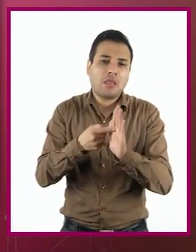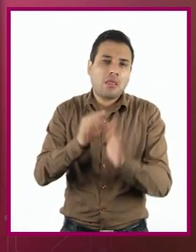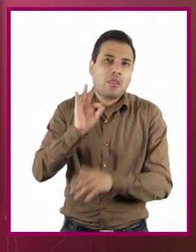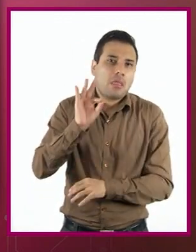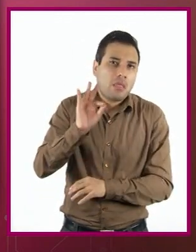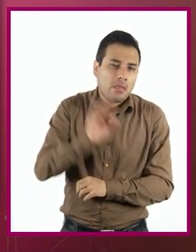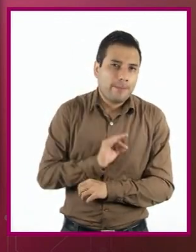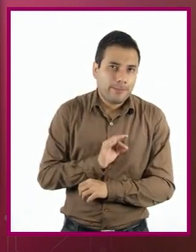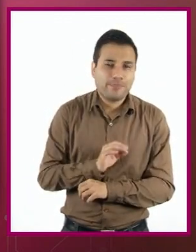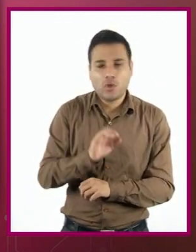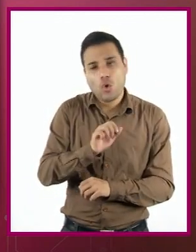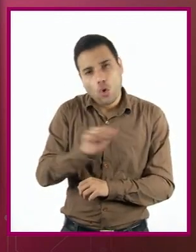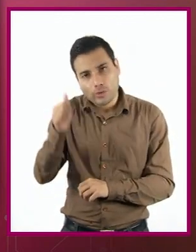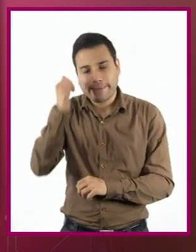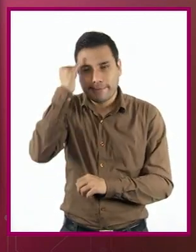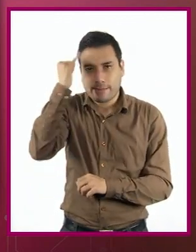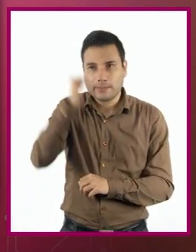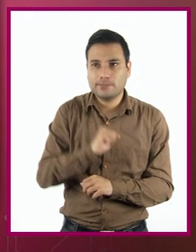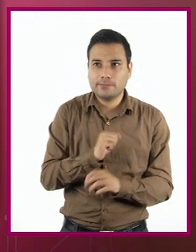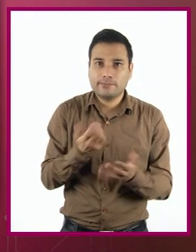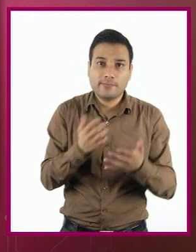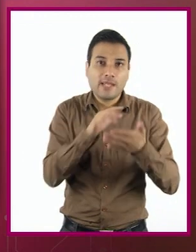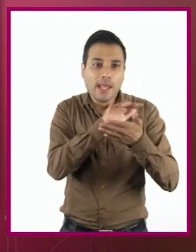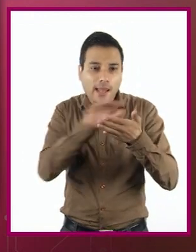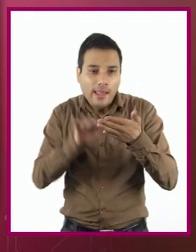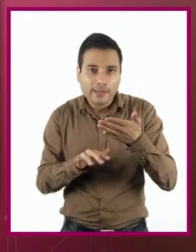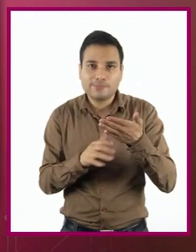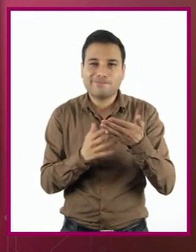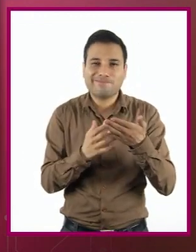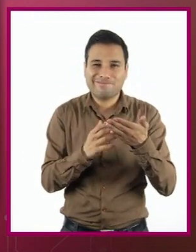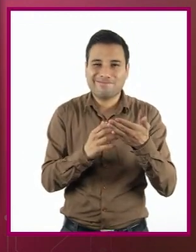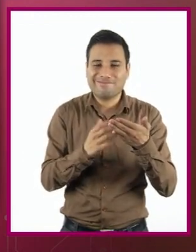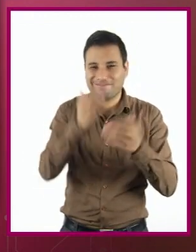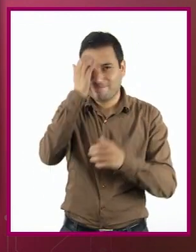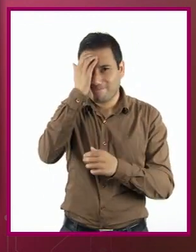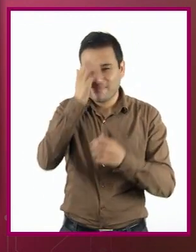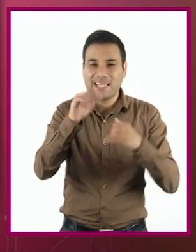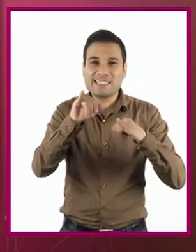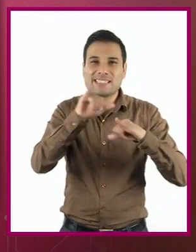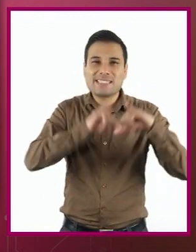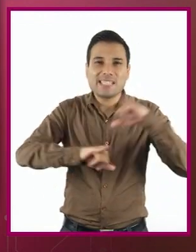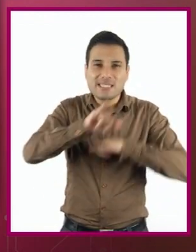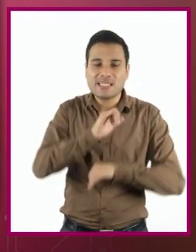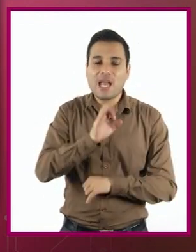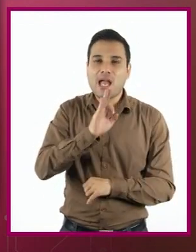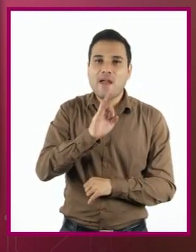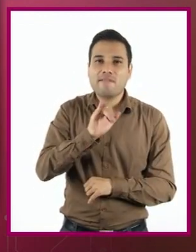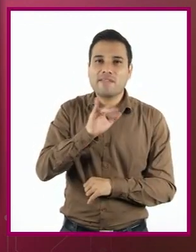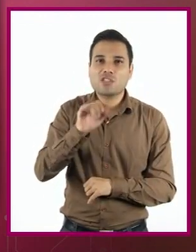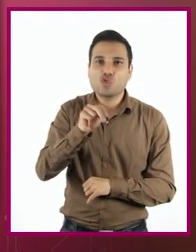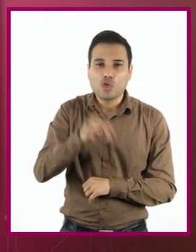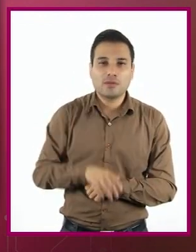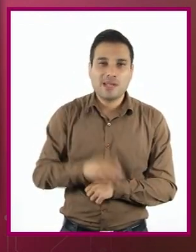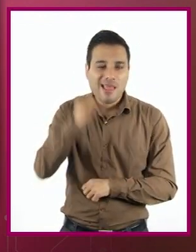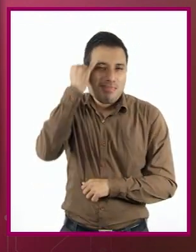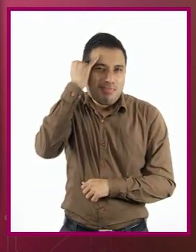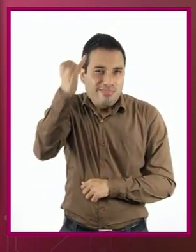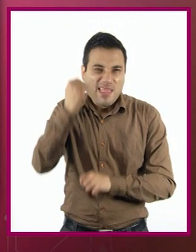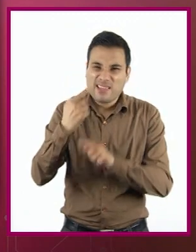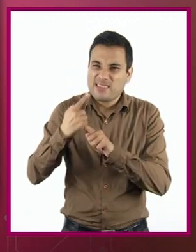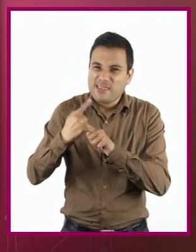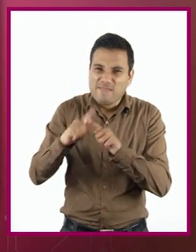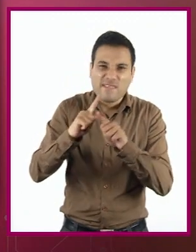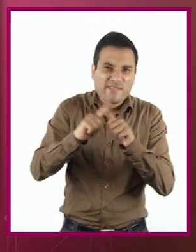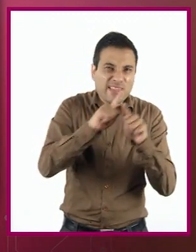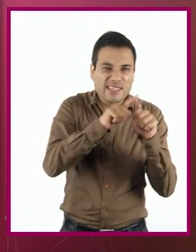otra manera es, por ejemplo, leyendo ciencia ficción, porque en la ciencia ficción nada es imposible. Siempre encuentran